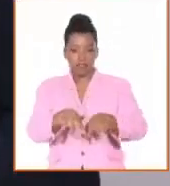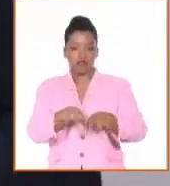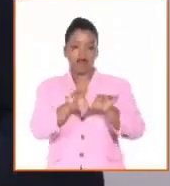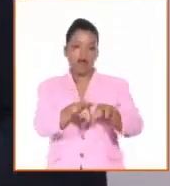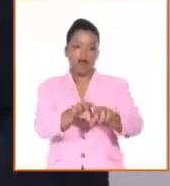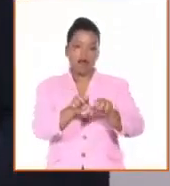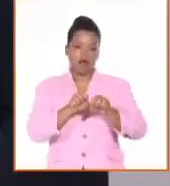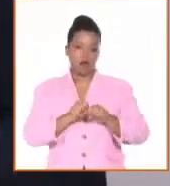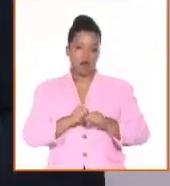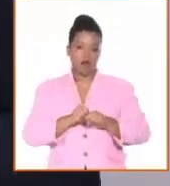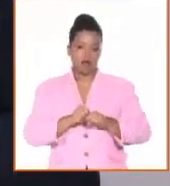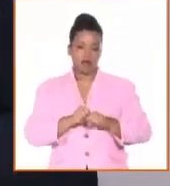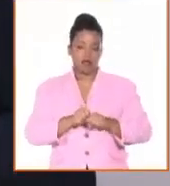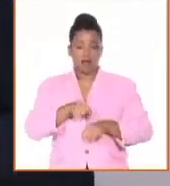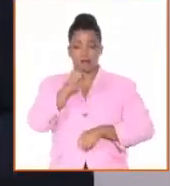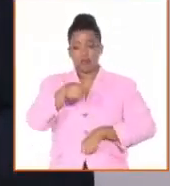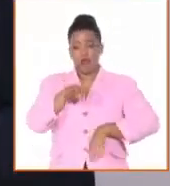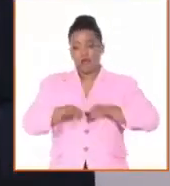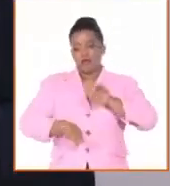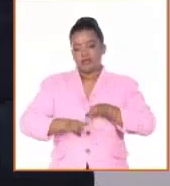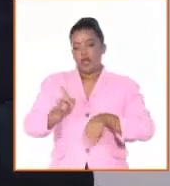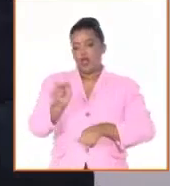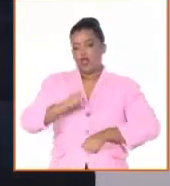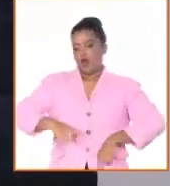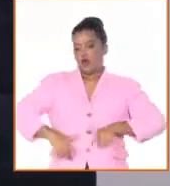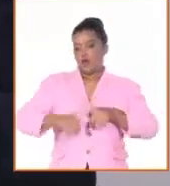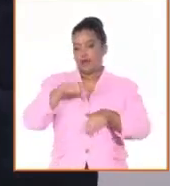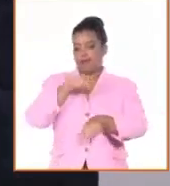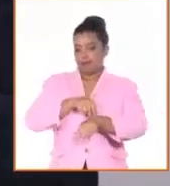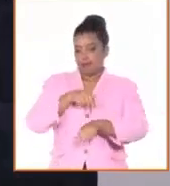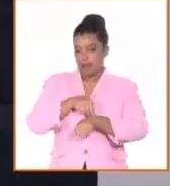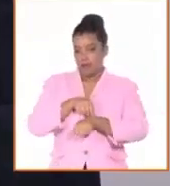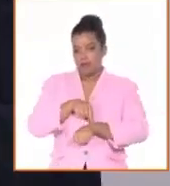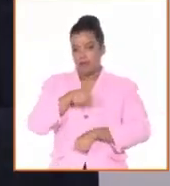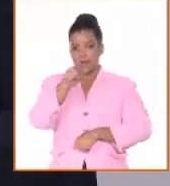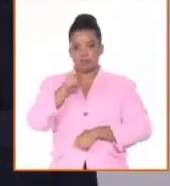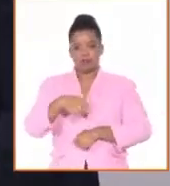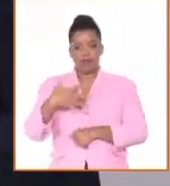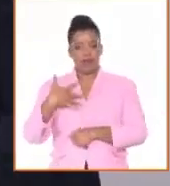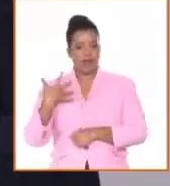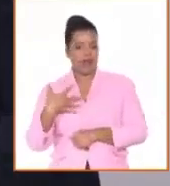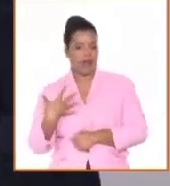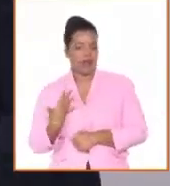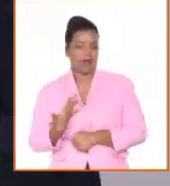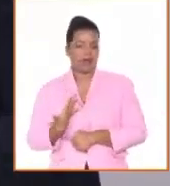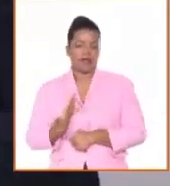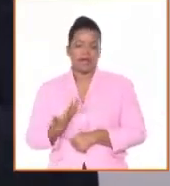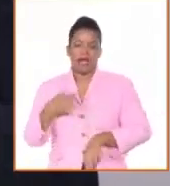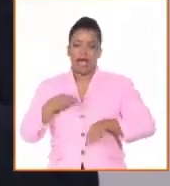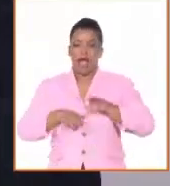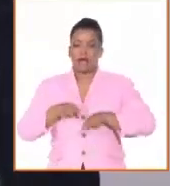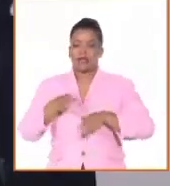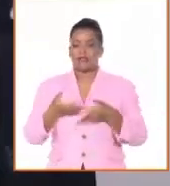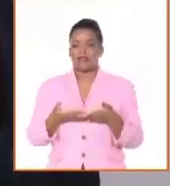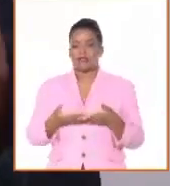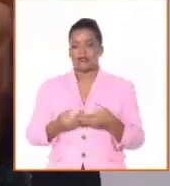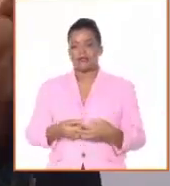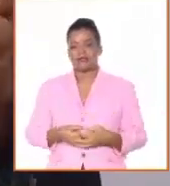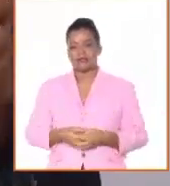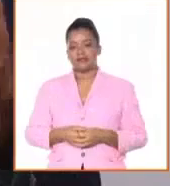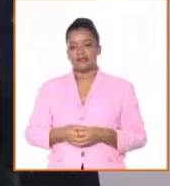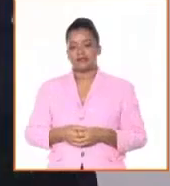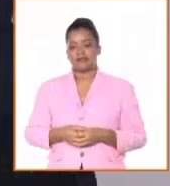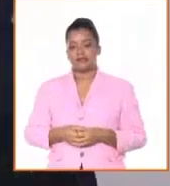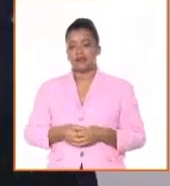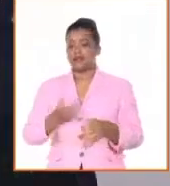hay insatisfacción en que no se cumple los términos en que incluso a veces en la plataforma hay